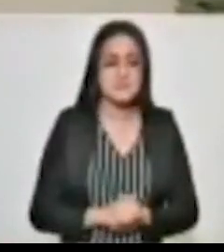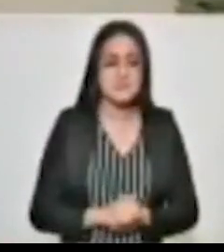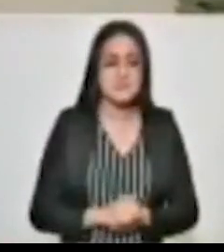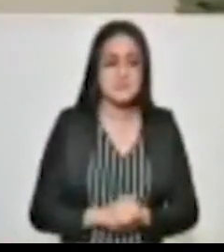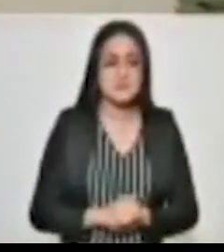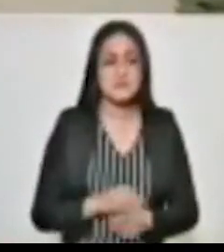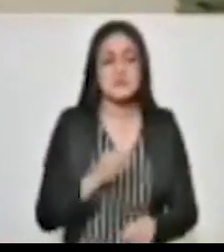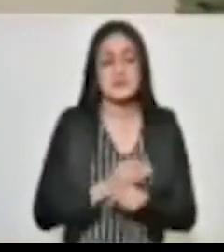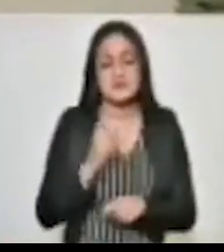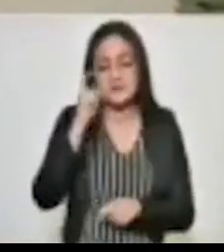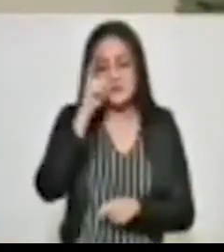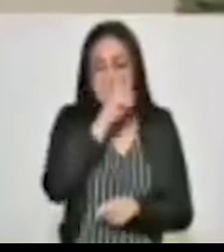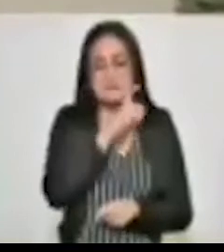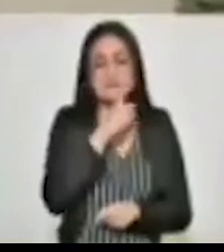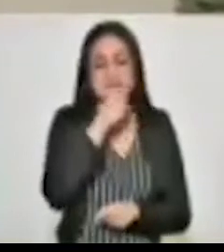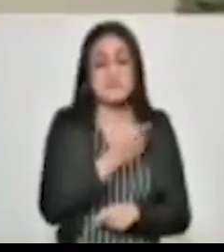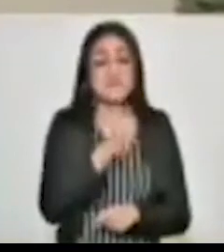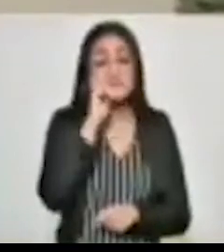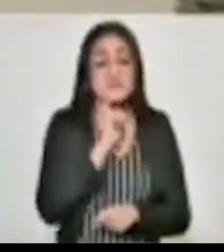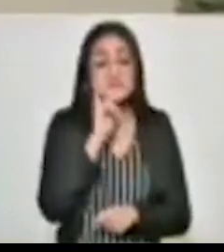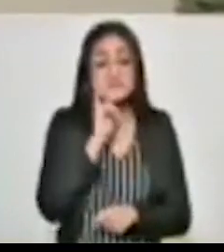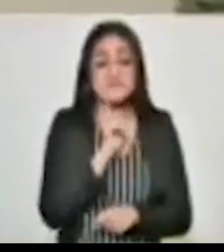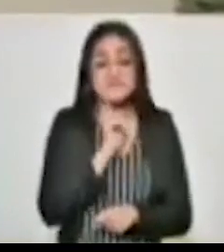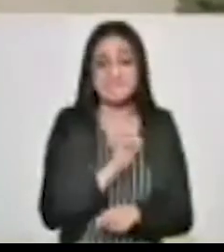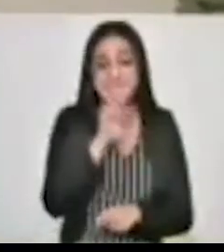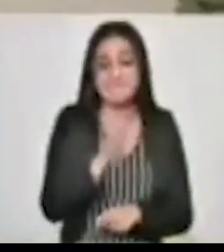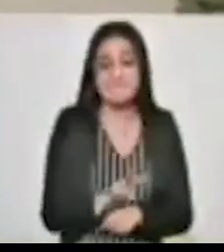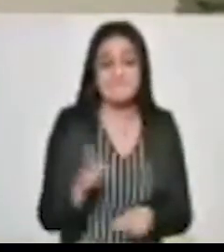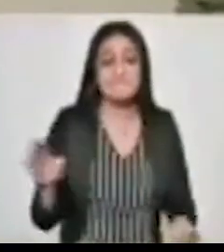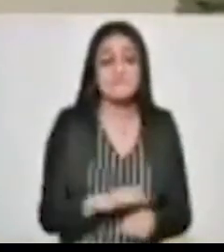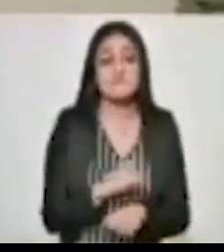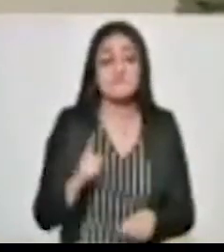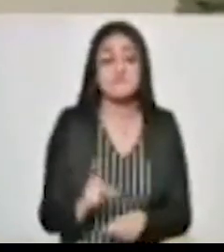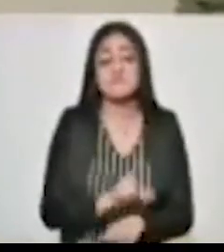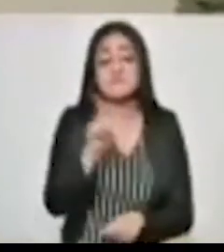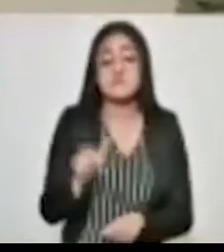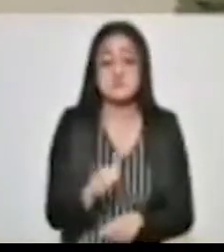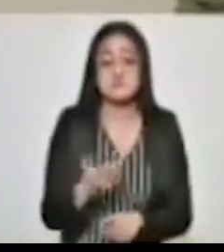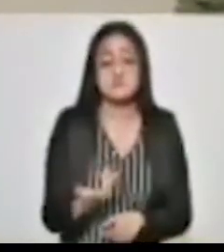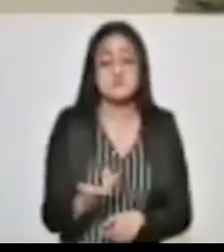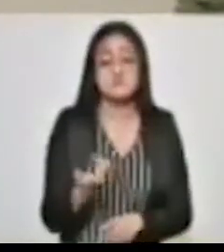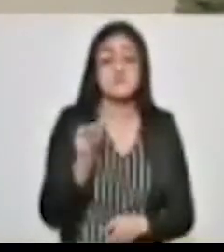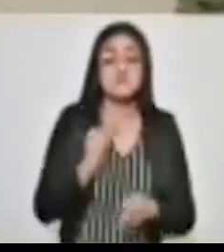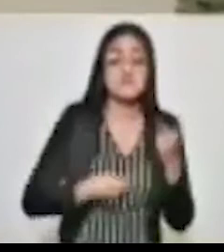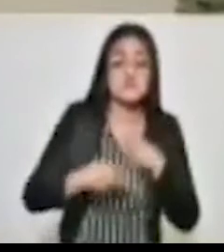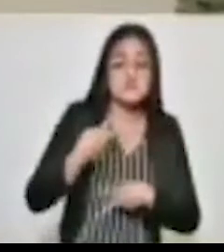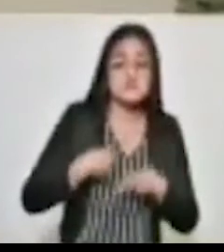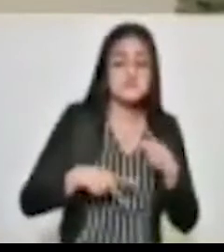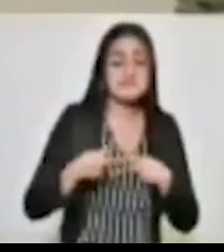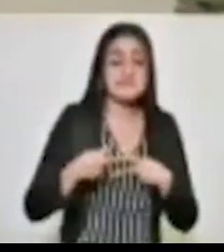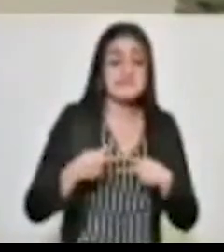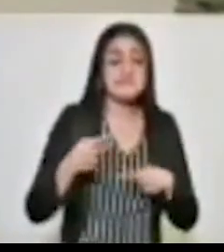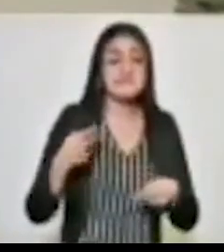Es difícil contestarle a una mujer, porque al rato pues viene